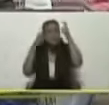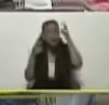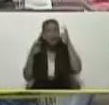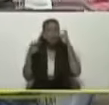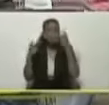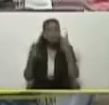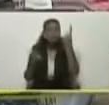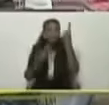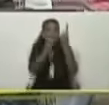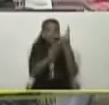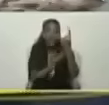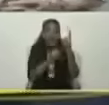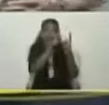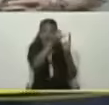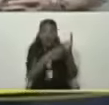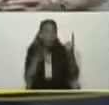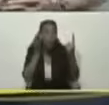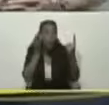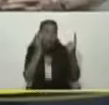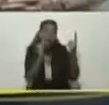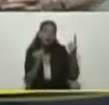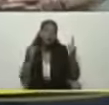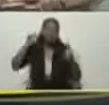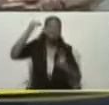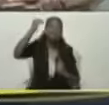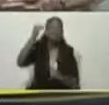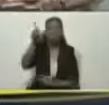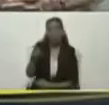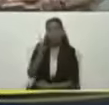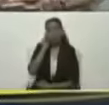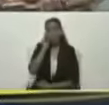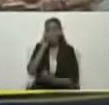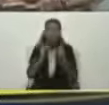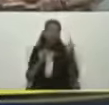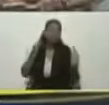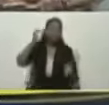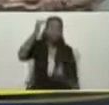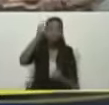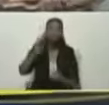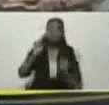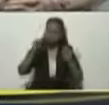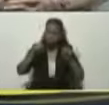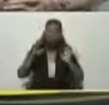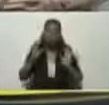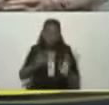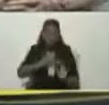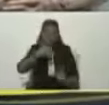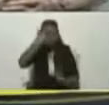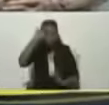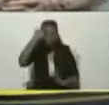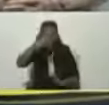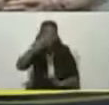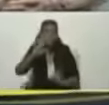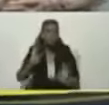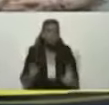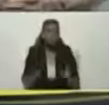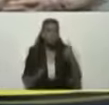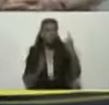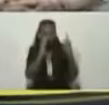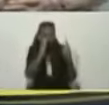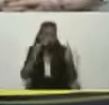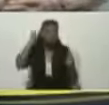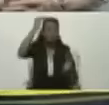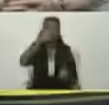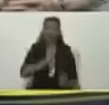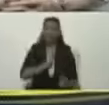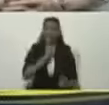era superior al hombre. Lo creo, superior en